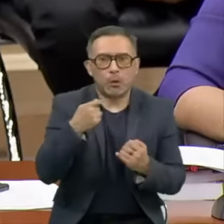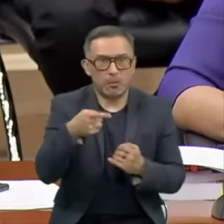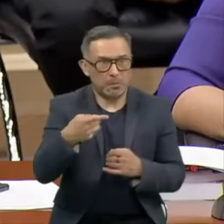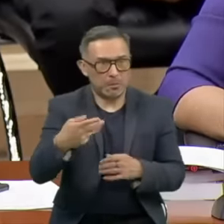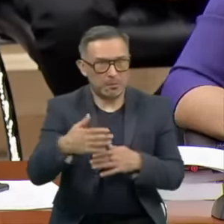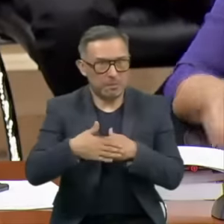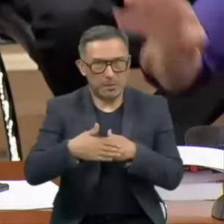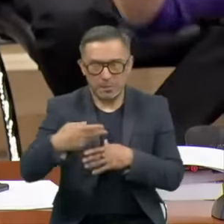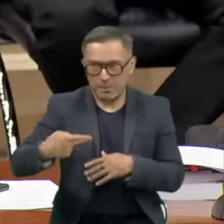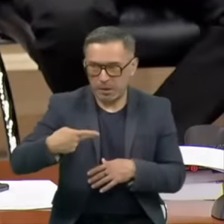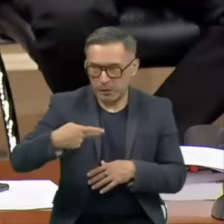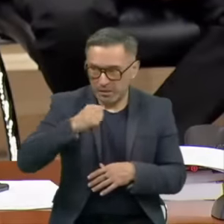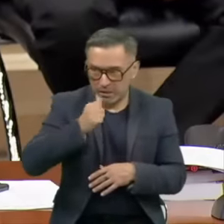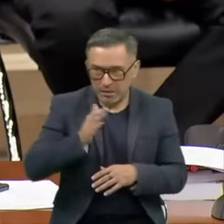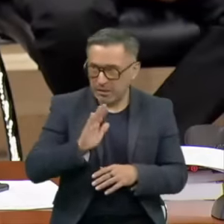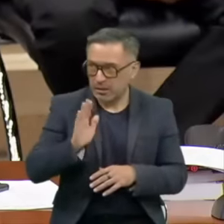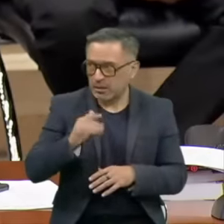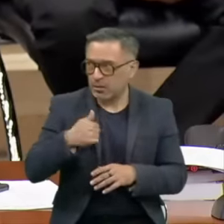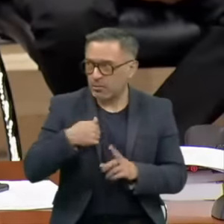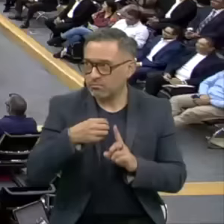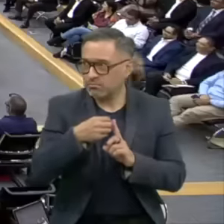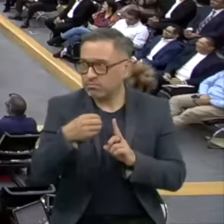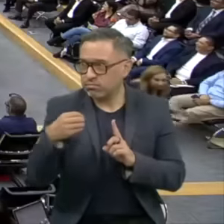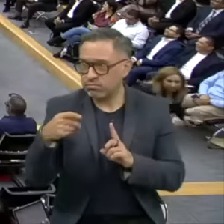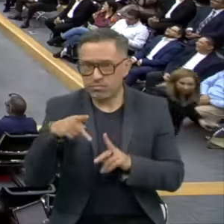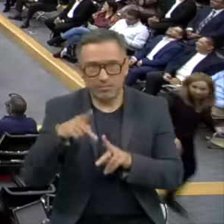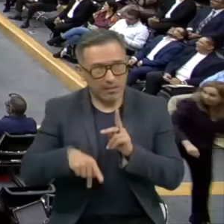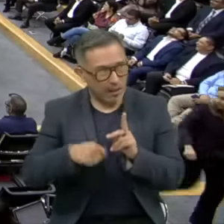poder terminar mi intervención.